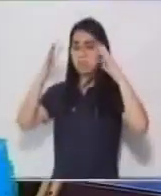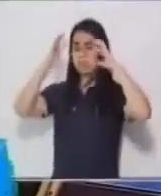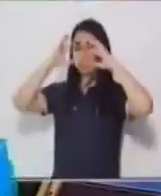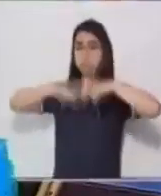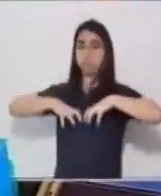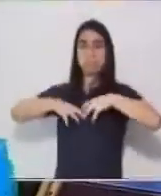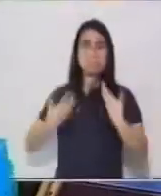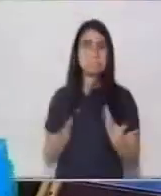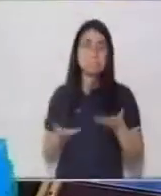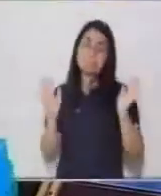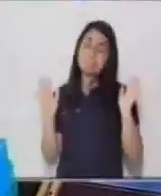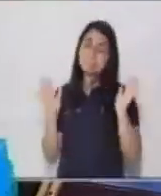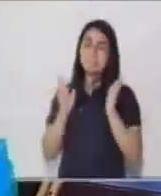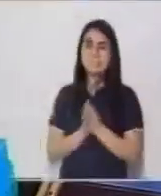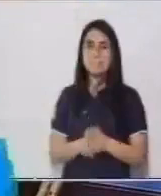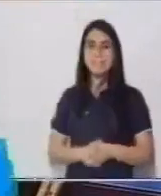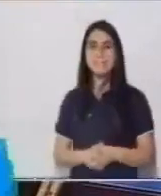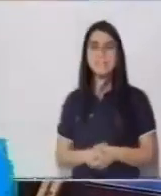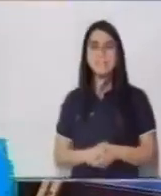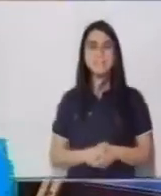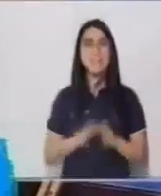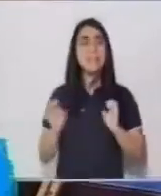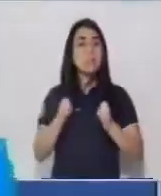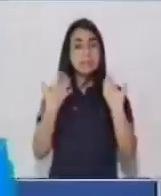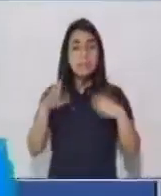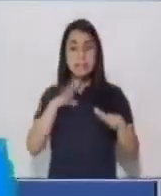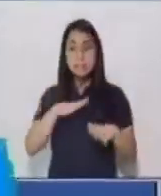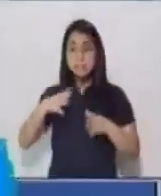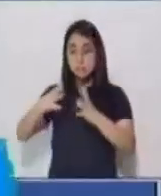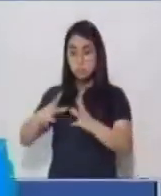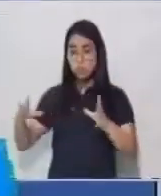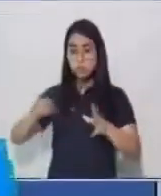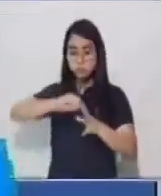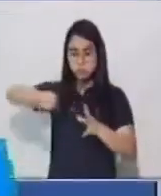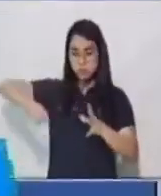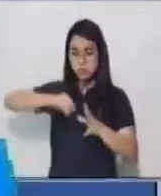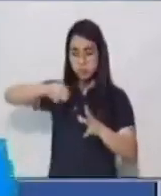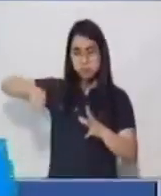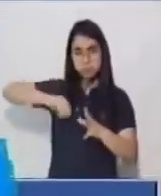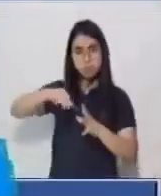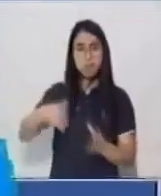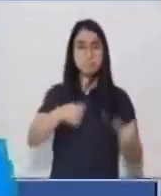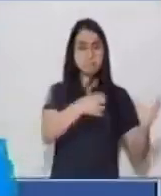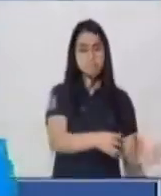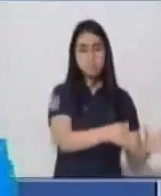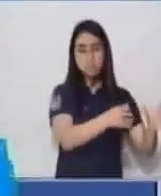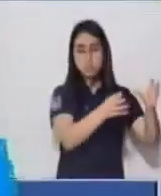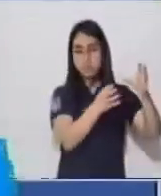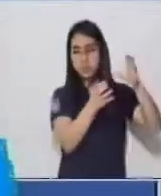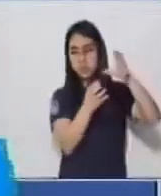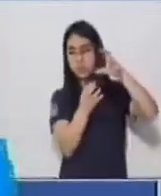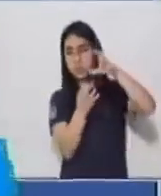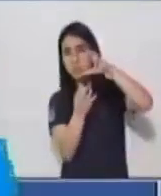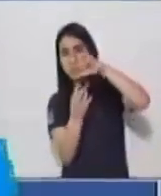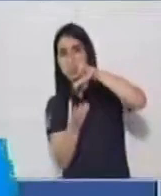entonces agregamos la masa al molde y mientras estamos